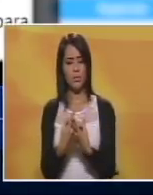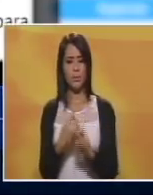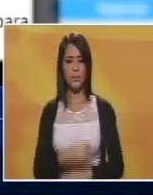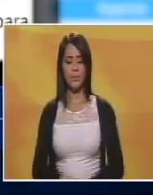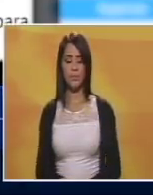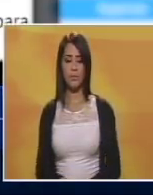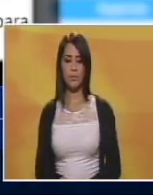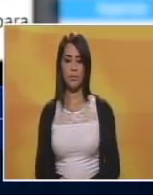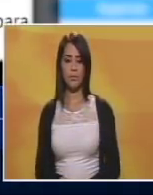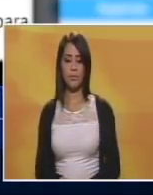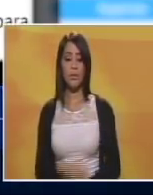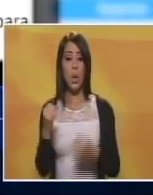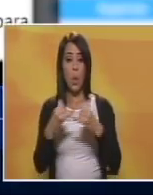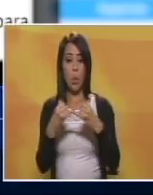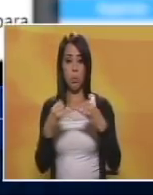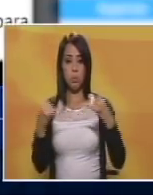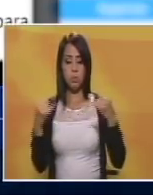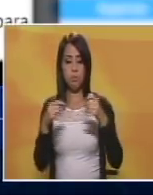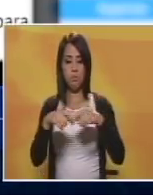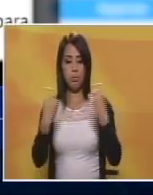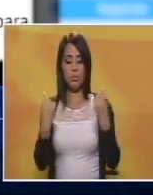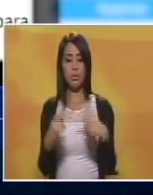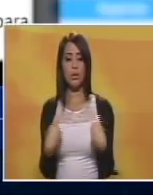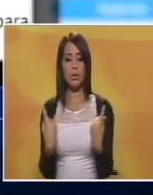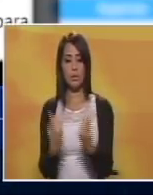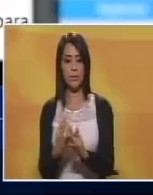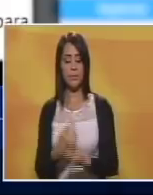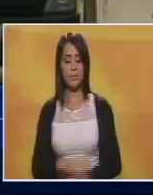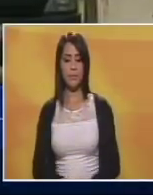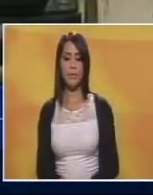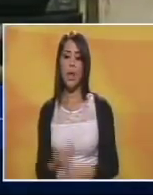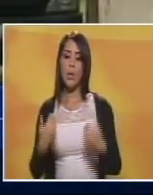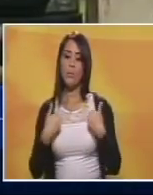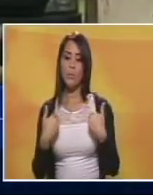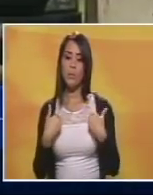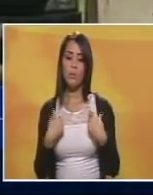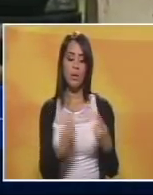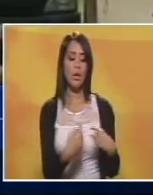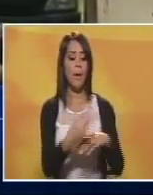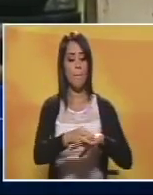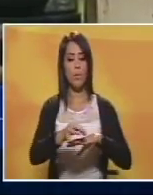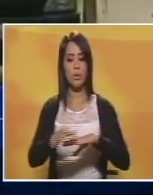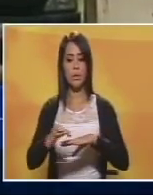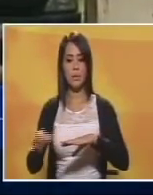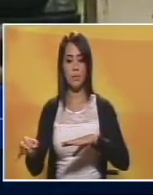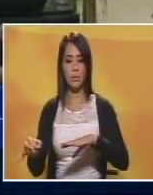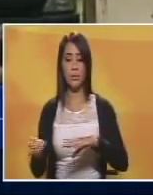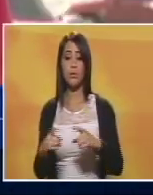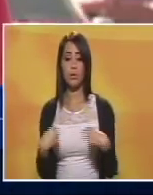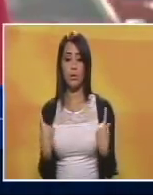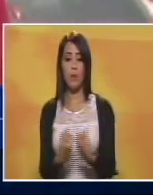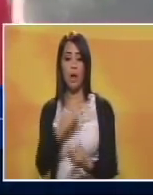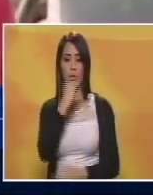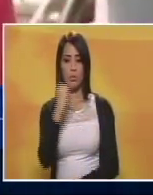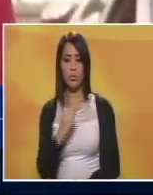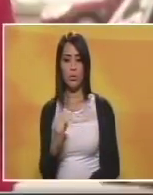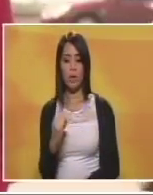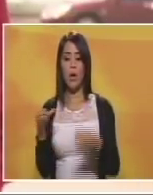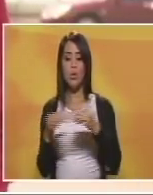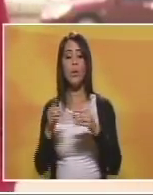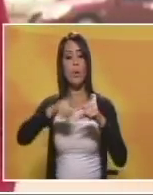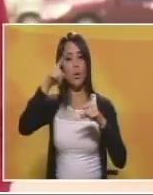cable seccionado o partido en tablazo cuatricentenario, afectando a varios municipios de la entidad. Señaló que el personal de